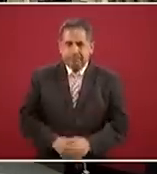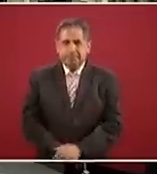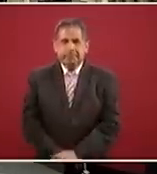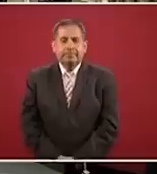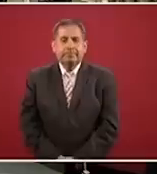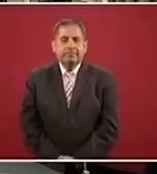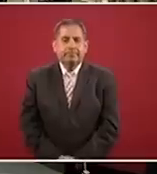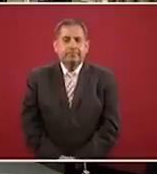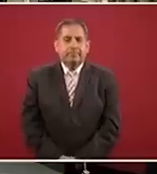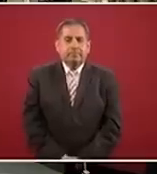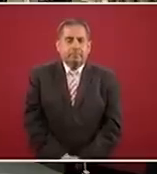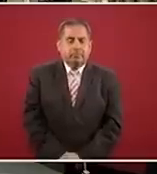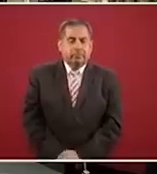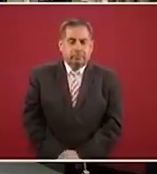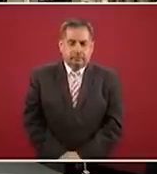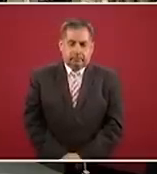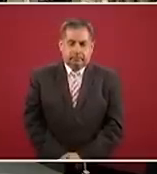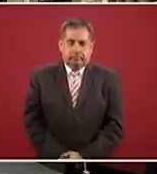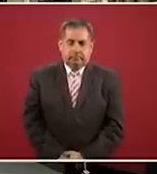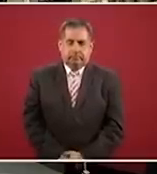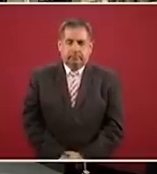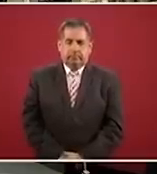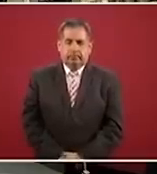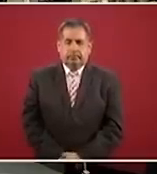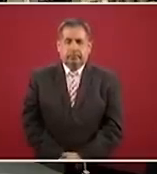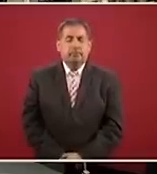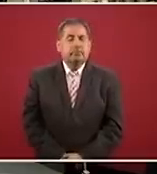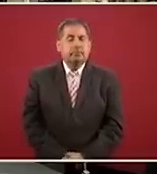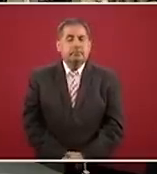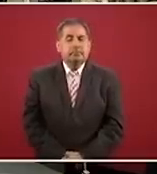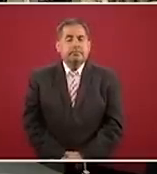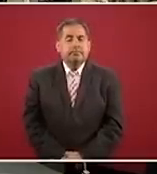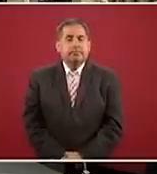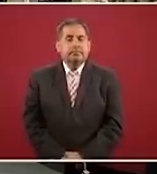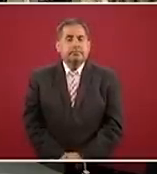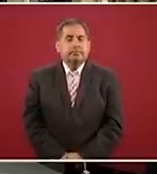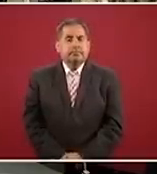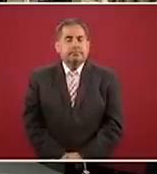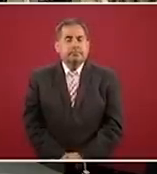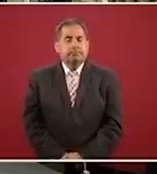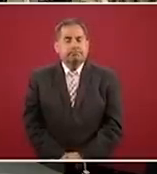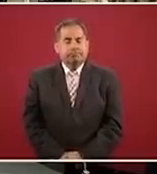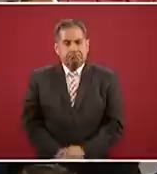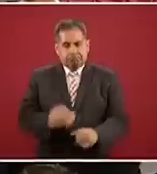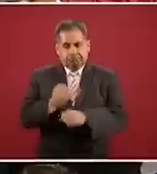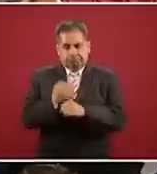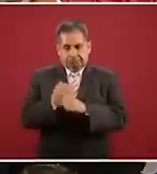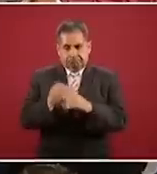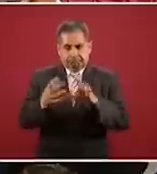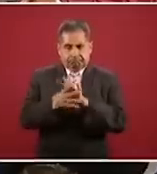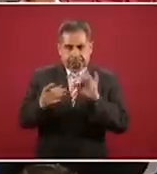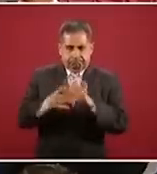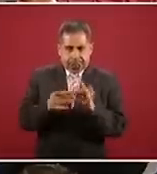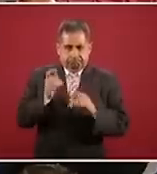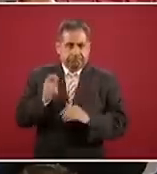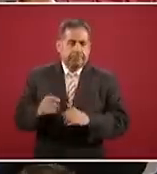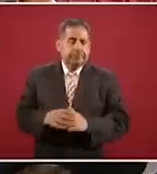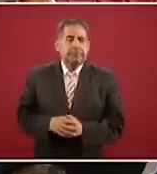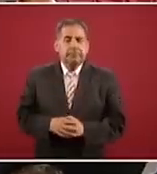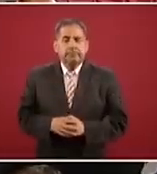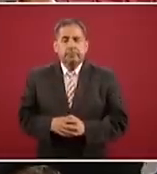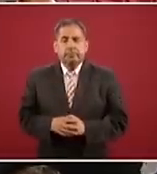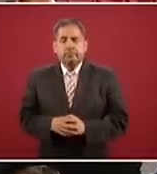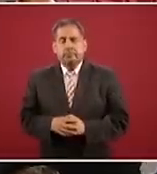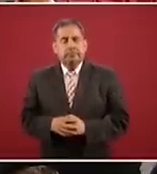Gracias. Ahí está. Bien, voy a darles los datos sobre